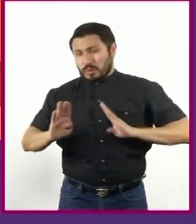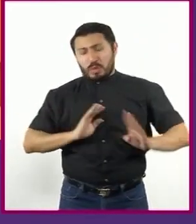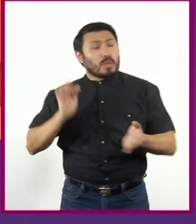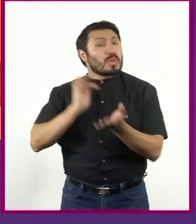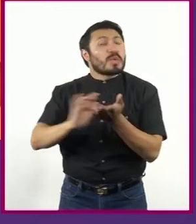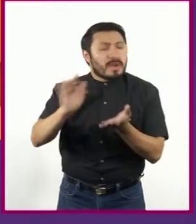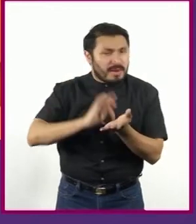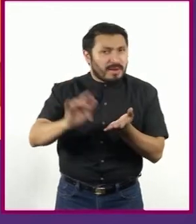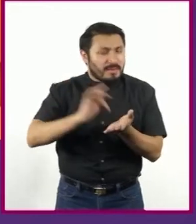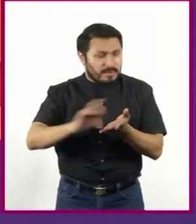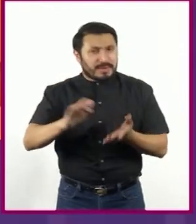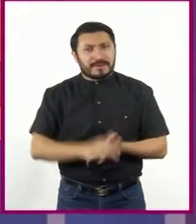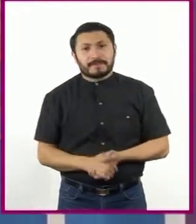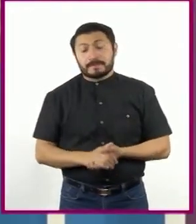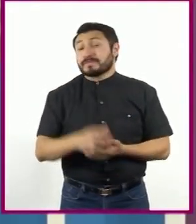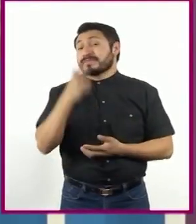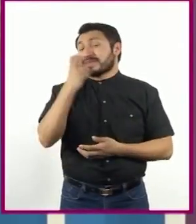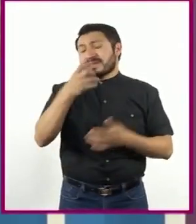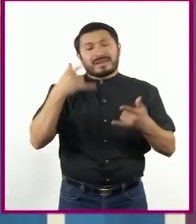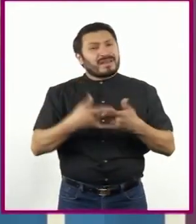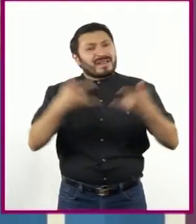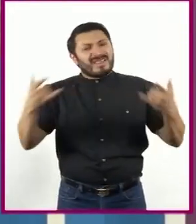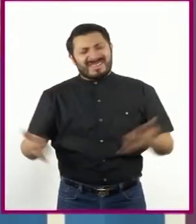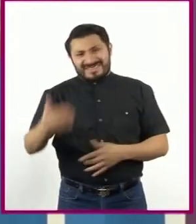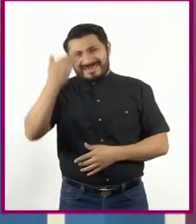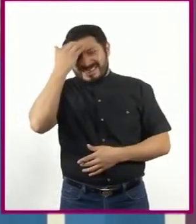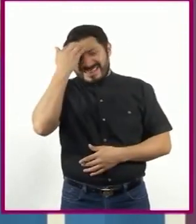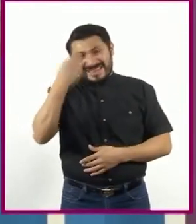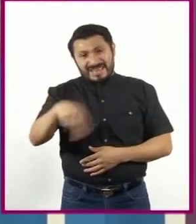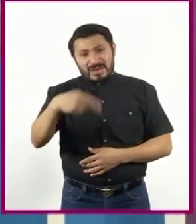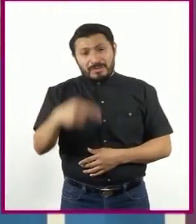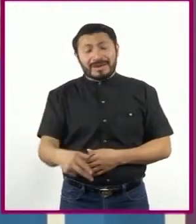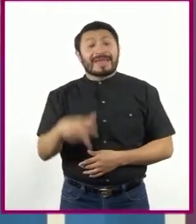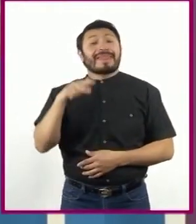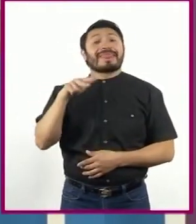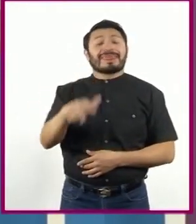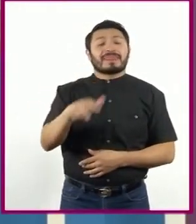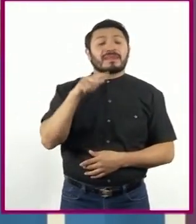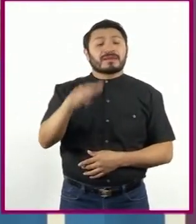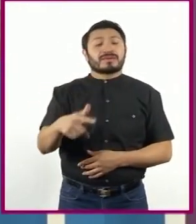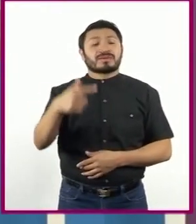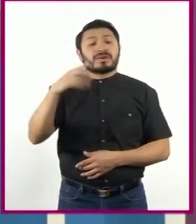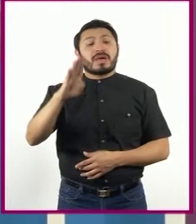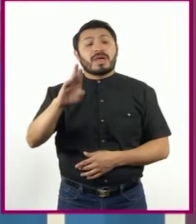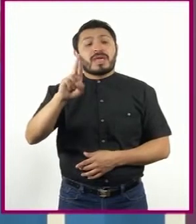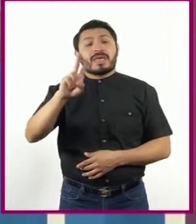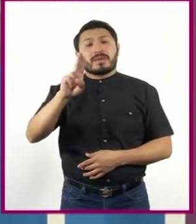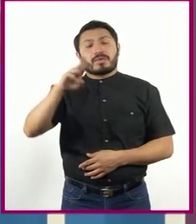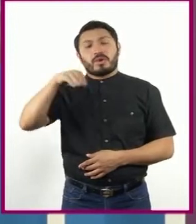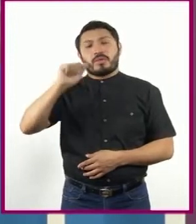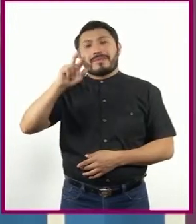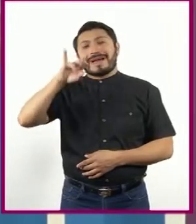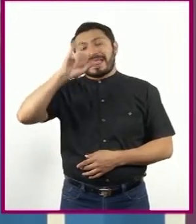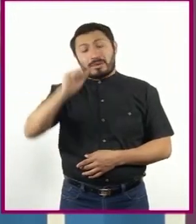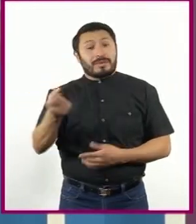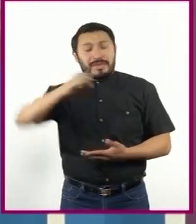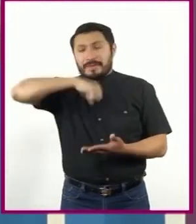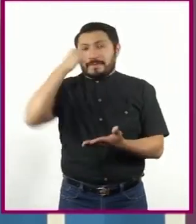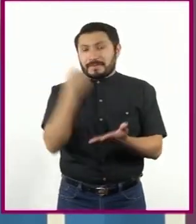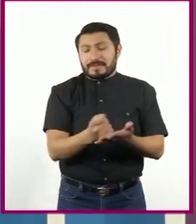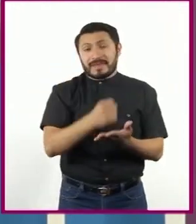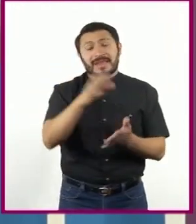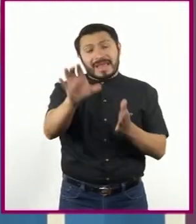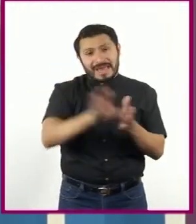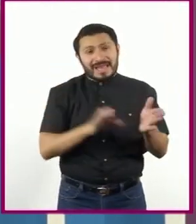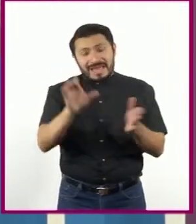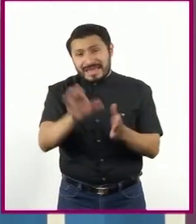A este acontecimiento se le conoce como 18 Brumario, fecha establecida en el calendario